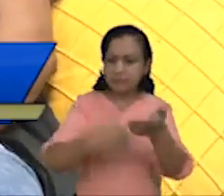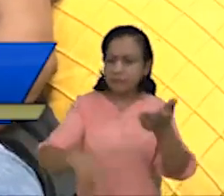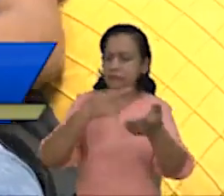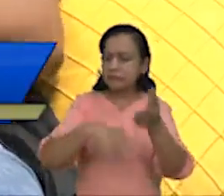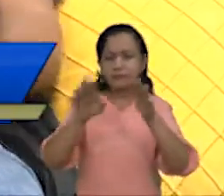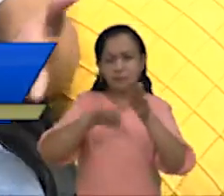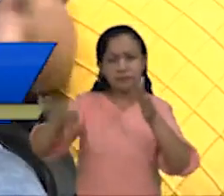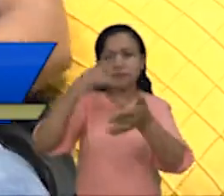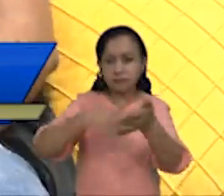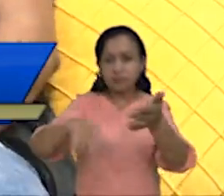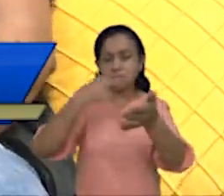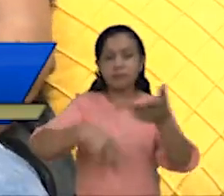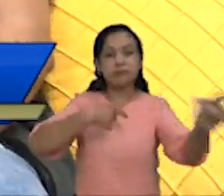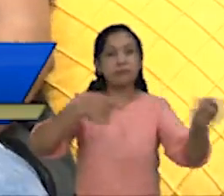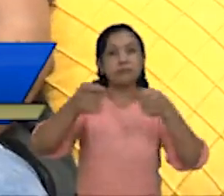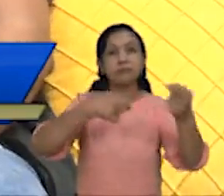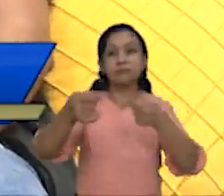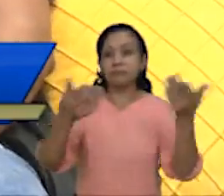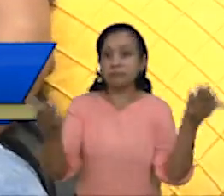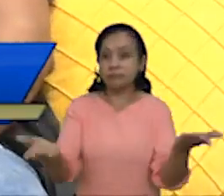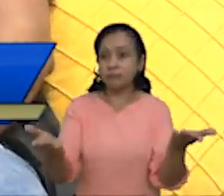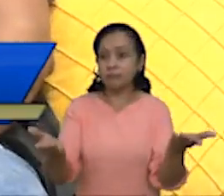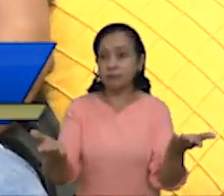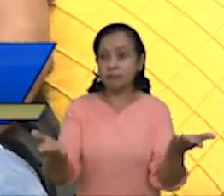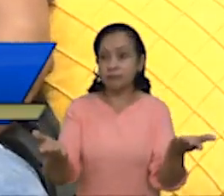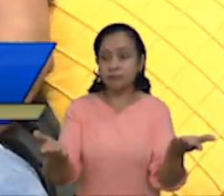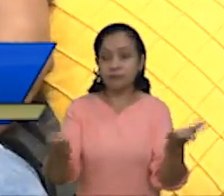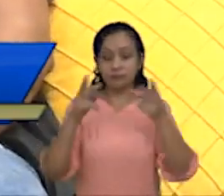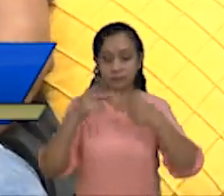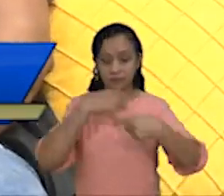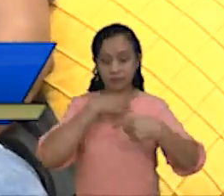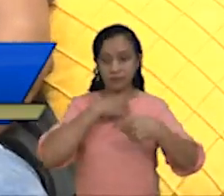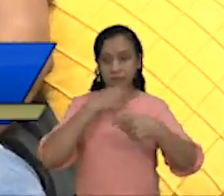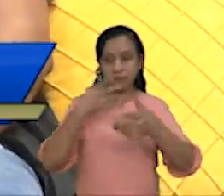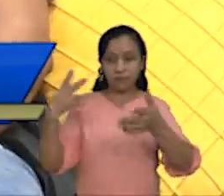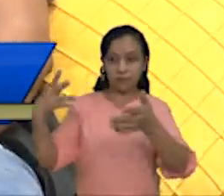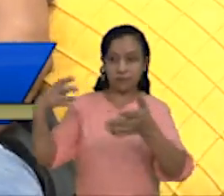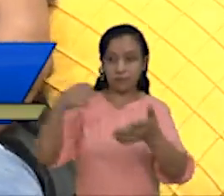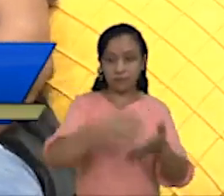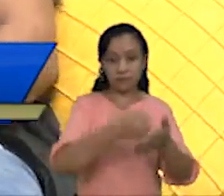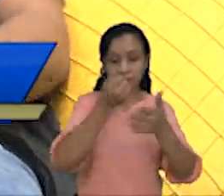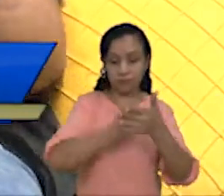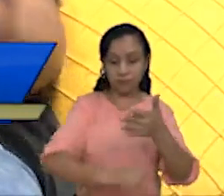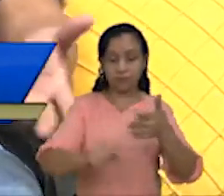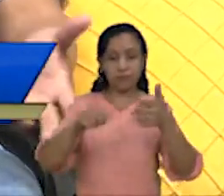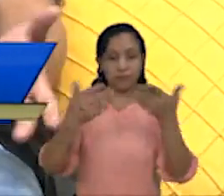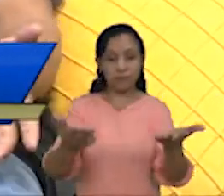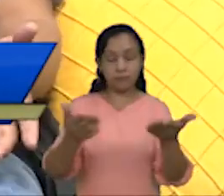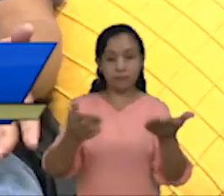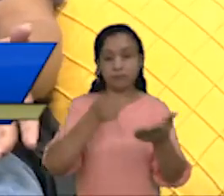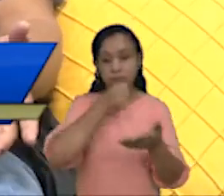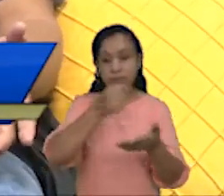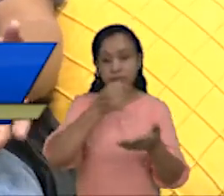más sangre, más sangre, porque eso estamos vendiendo. Ah, pero cuando le ocurrió al editor que le accidentaron a un hijo, la realidad periodística